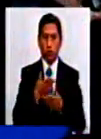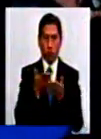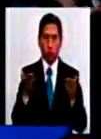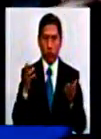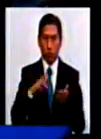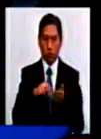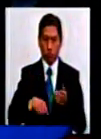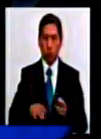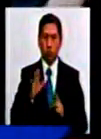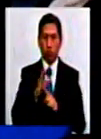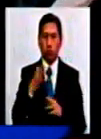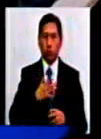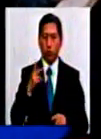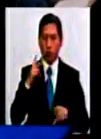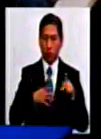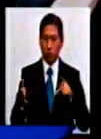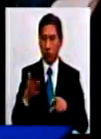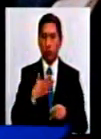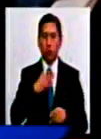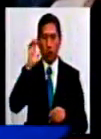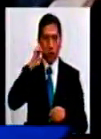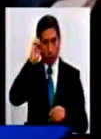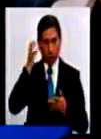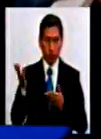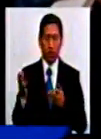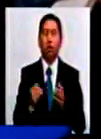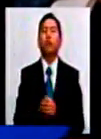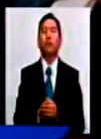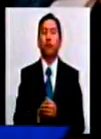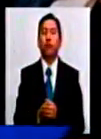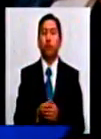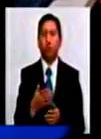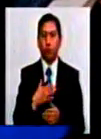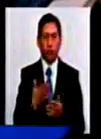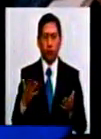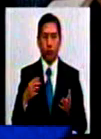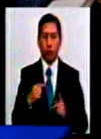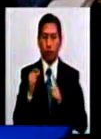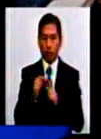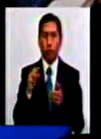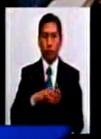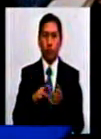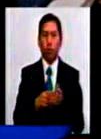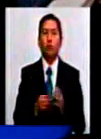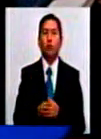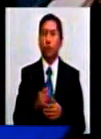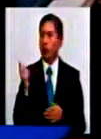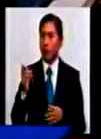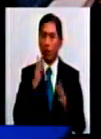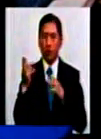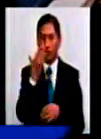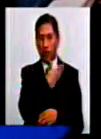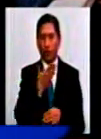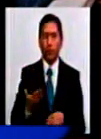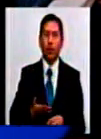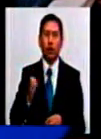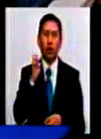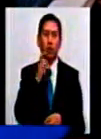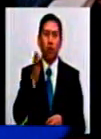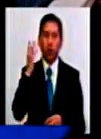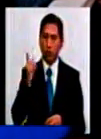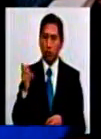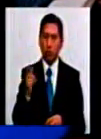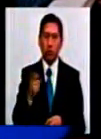en representación de mi pueblo y de mi Estado. Me permito reiterar lo mencionado por el presidente Evo Morales en